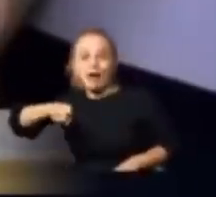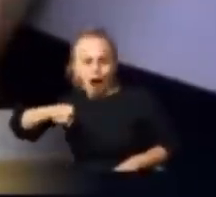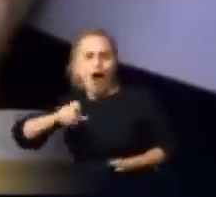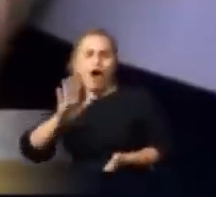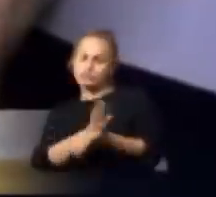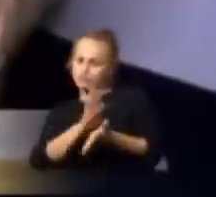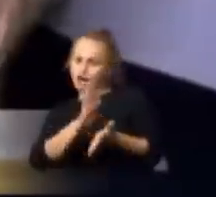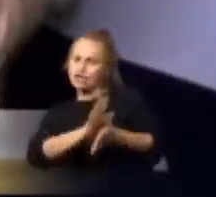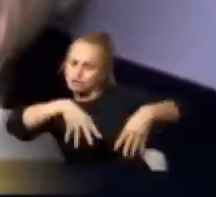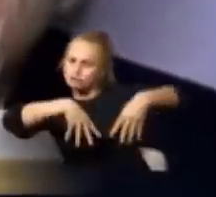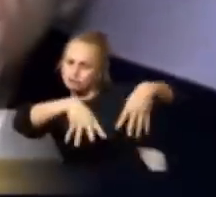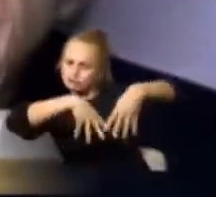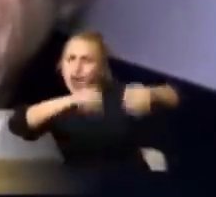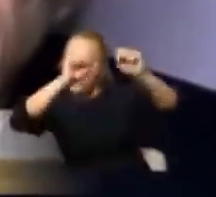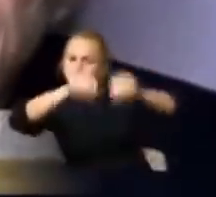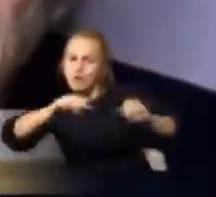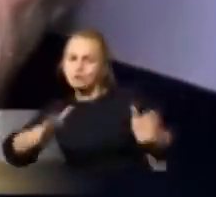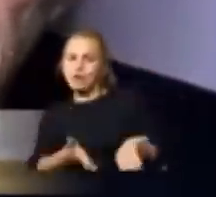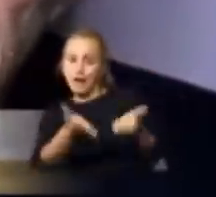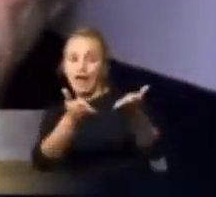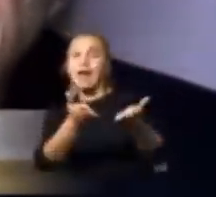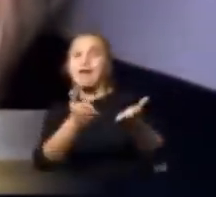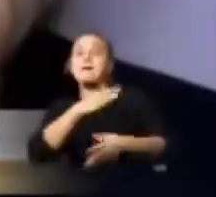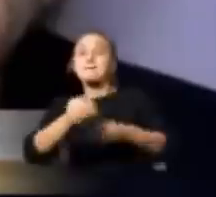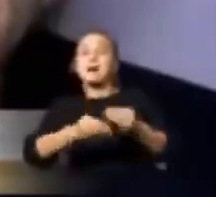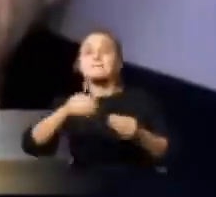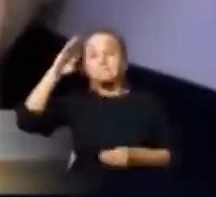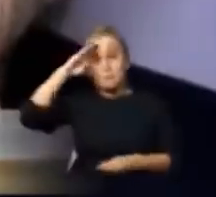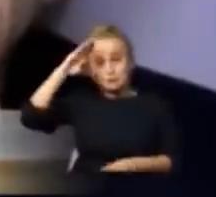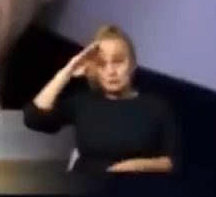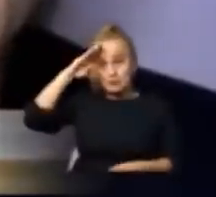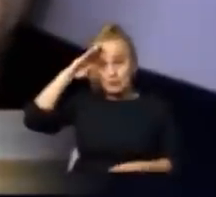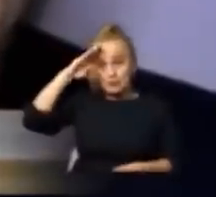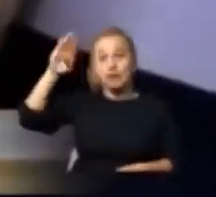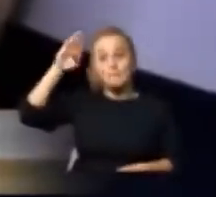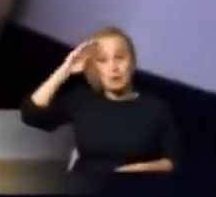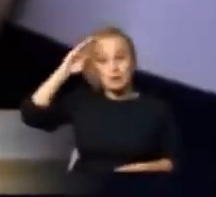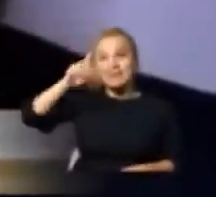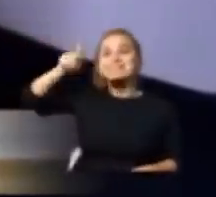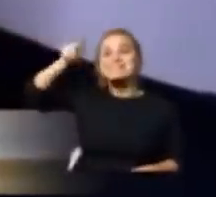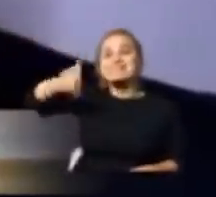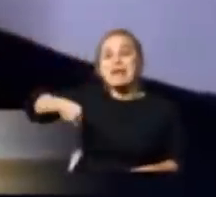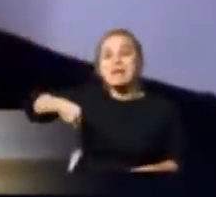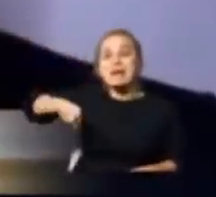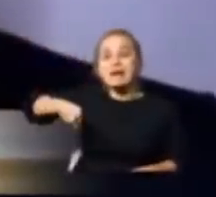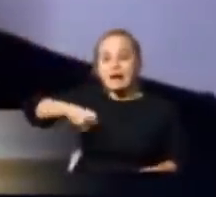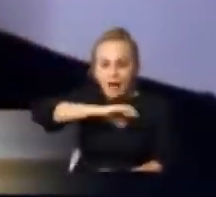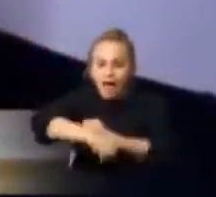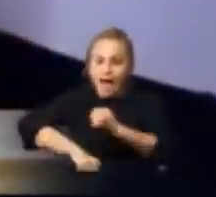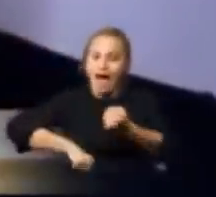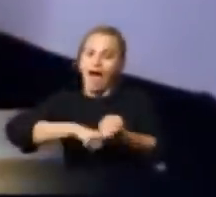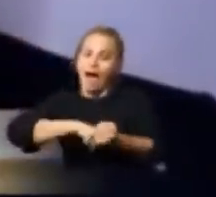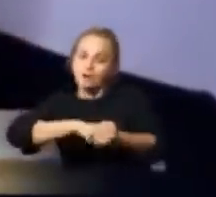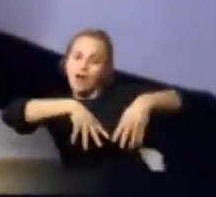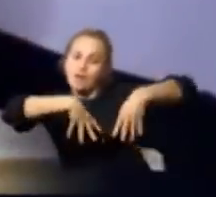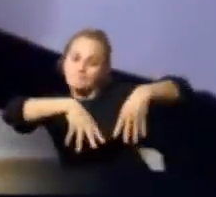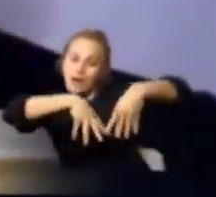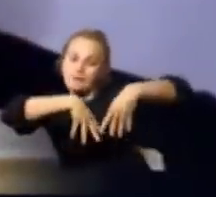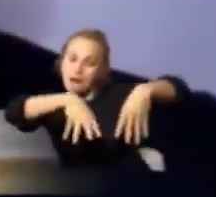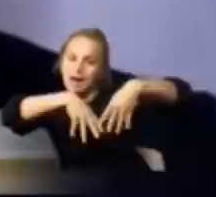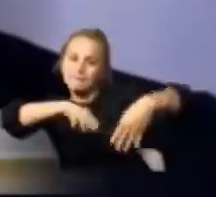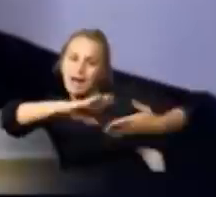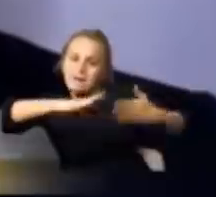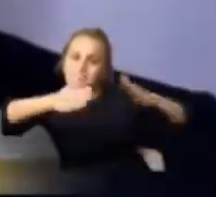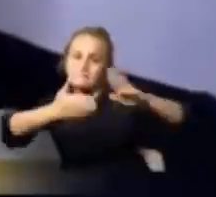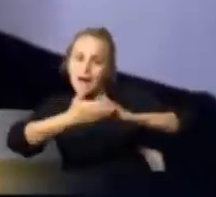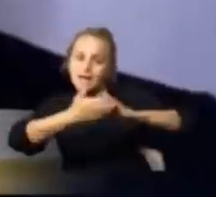de ese derecho democrático, incluida la policía. O sea, la policía también tiene el deber de facilitar para que las cosas se hagan de acuerdo